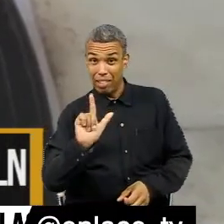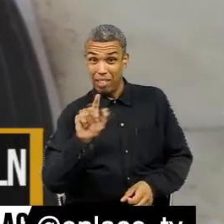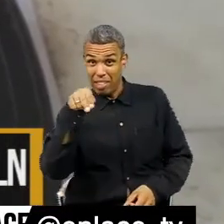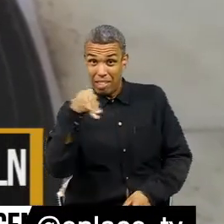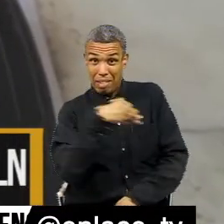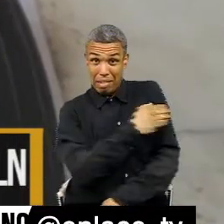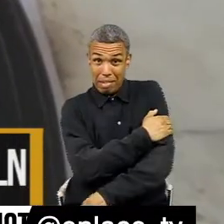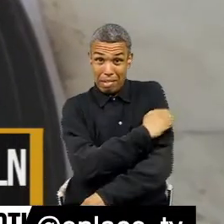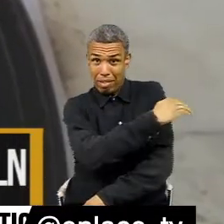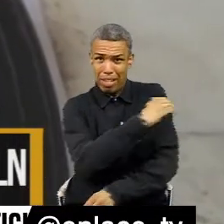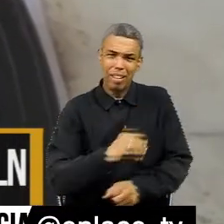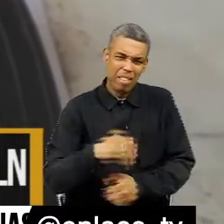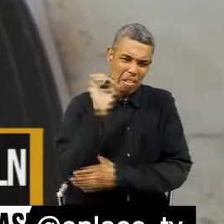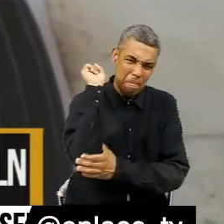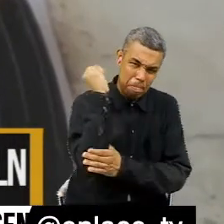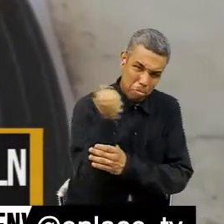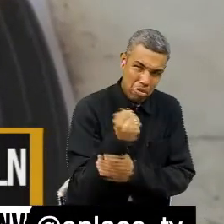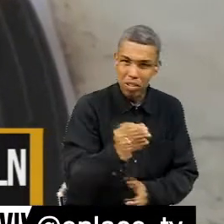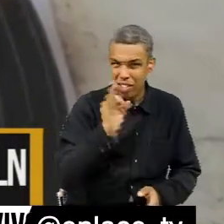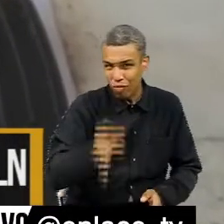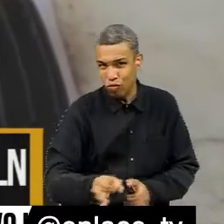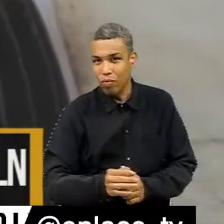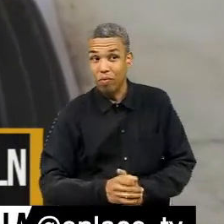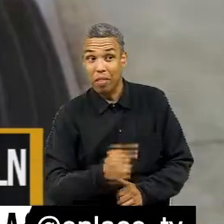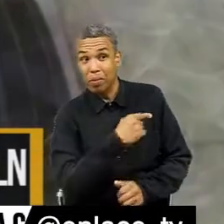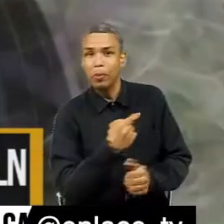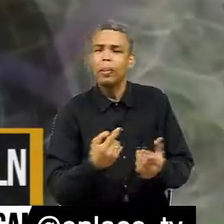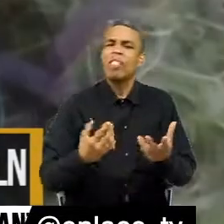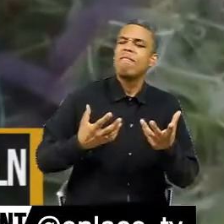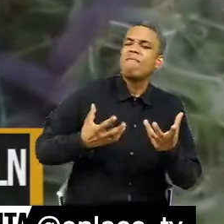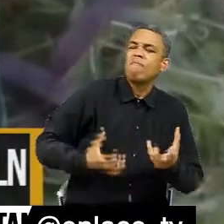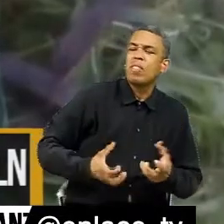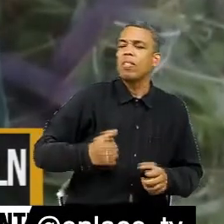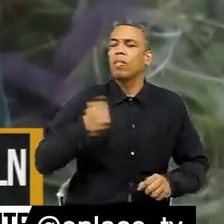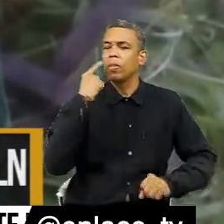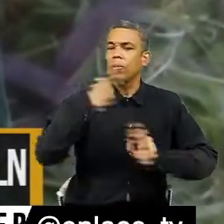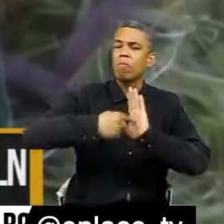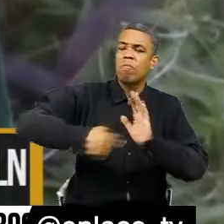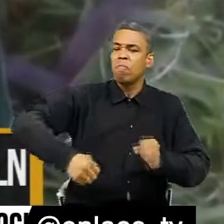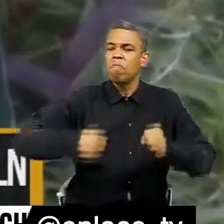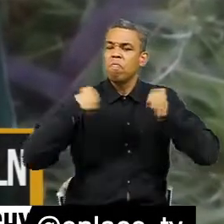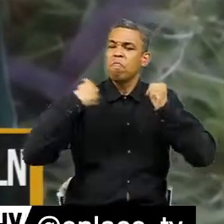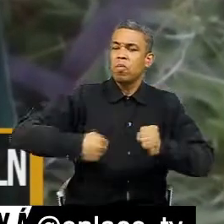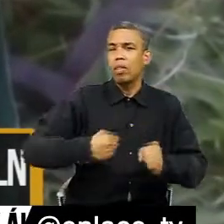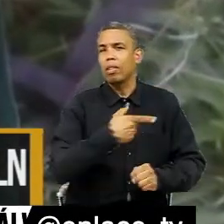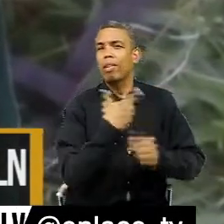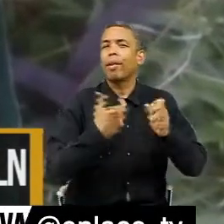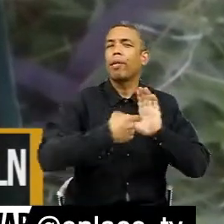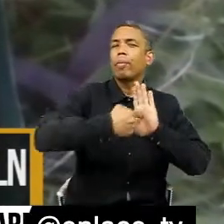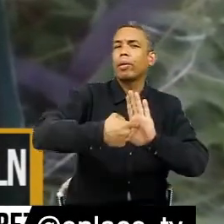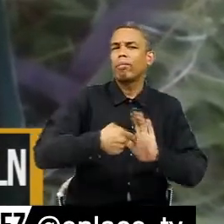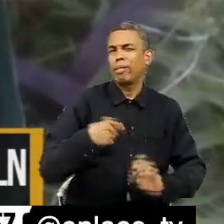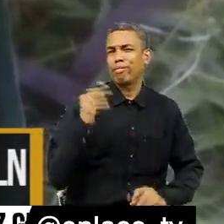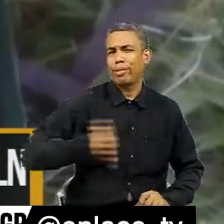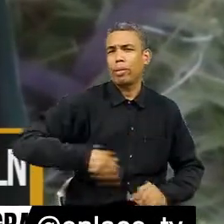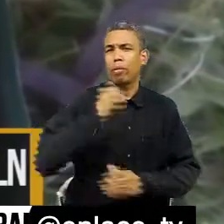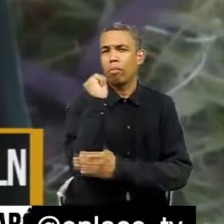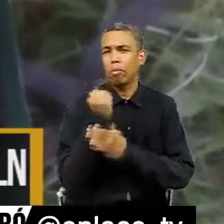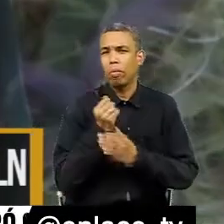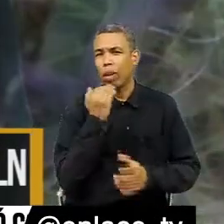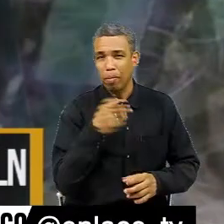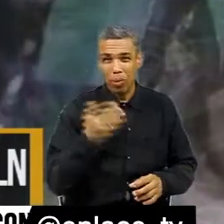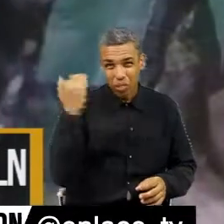no tienen acá, pero que quieren demostrar con lanzamiento de granadas, como nos sucedió desafortunadamente en el municipio de San Pablo, que afectó